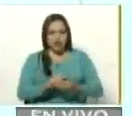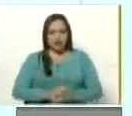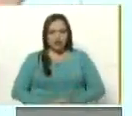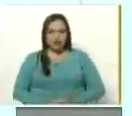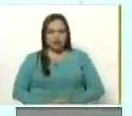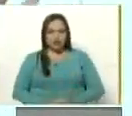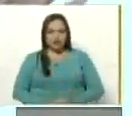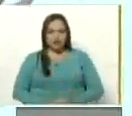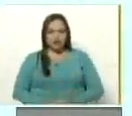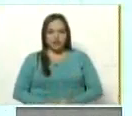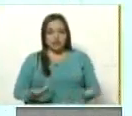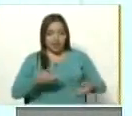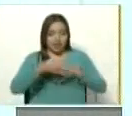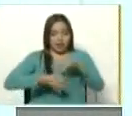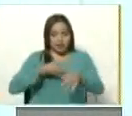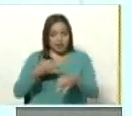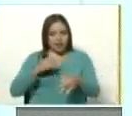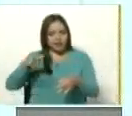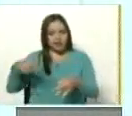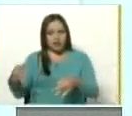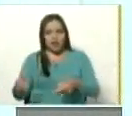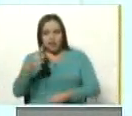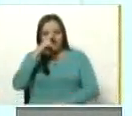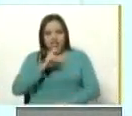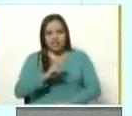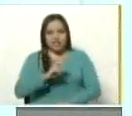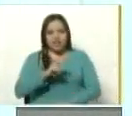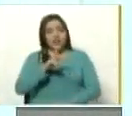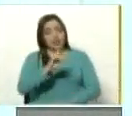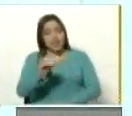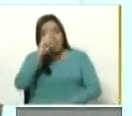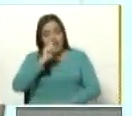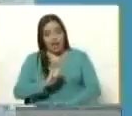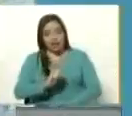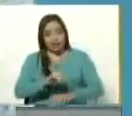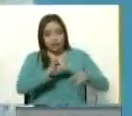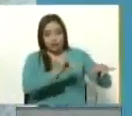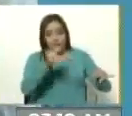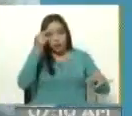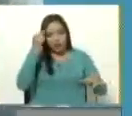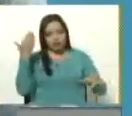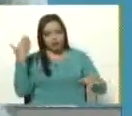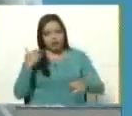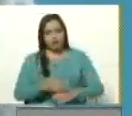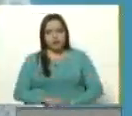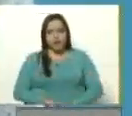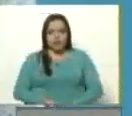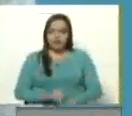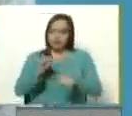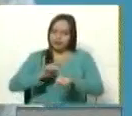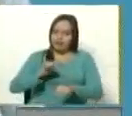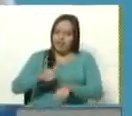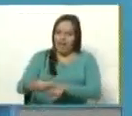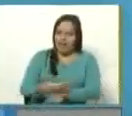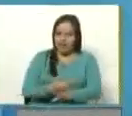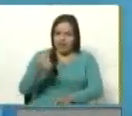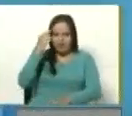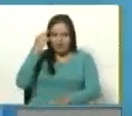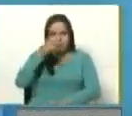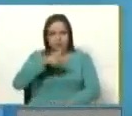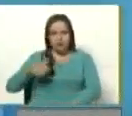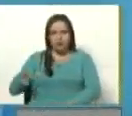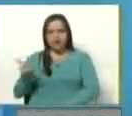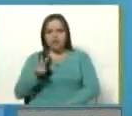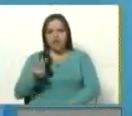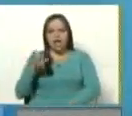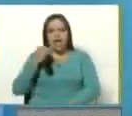qué destacas a 20 años de esa fecha? Bueno, para esta fecha, nosotros días antes, como muchas personas del pueblo venezolano, habíamos